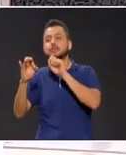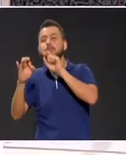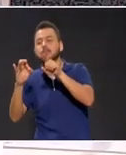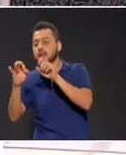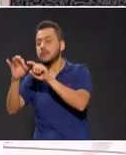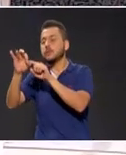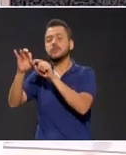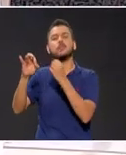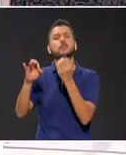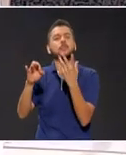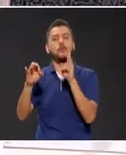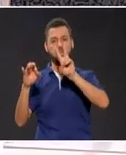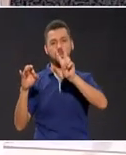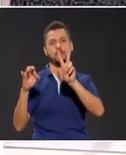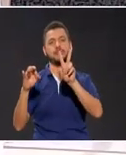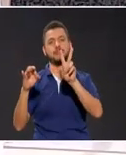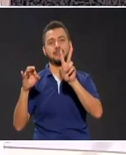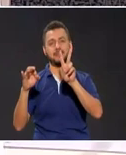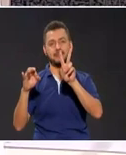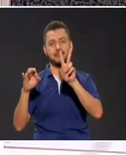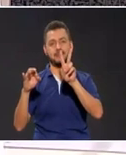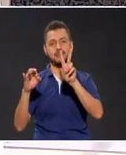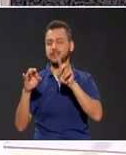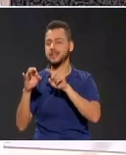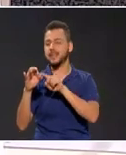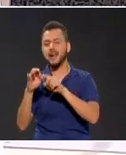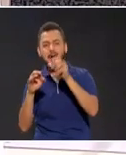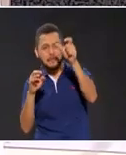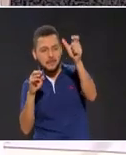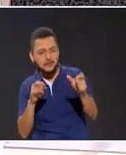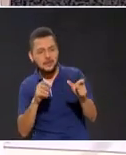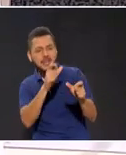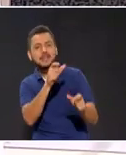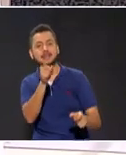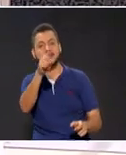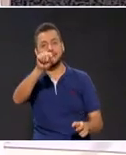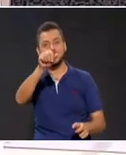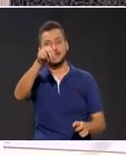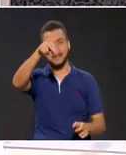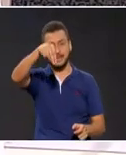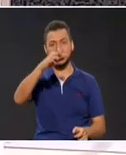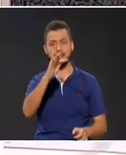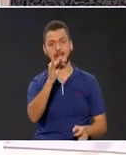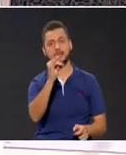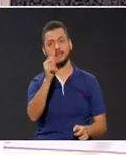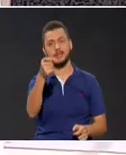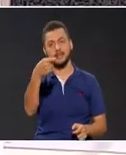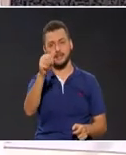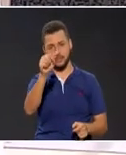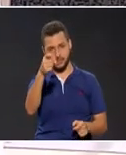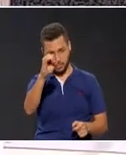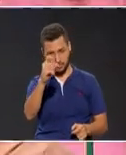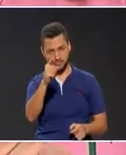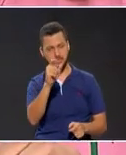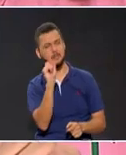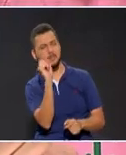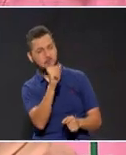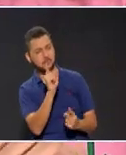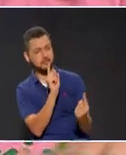2. El número 2. Es decir, le corresponde a usted preguntarle a Santiago Gómez. Muy bien.